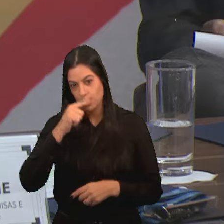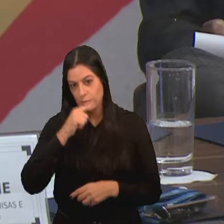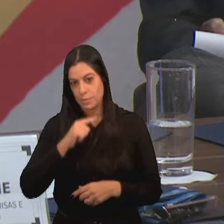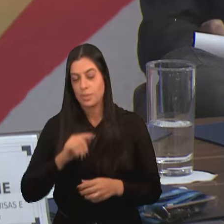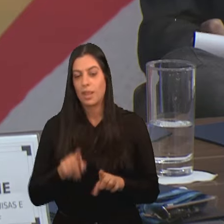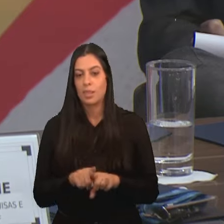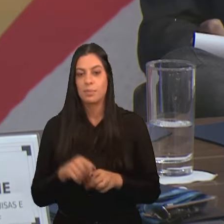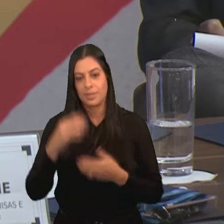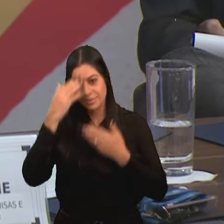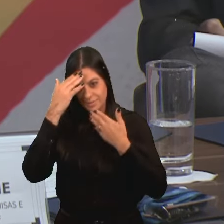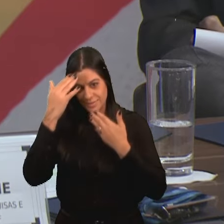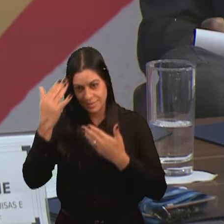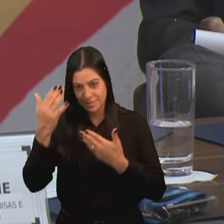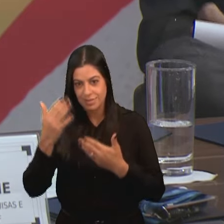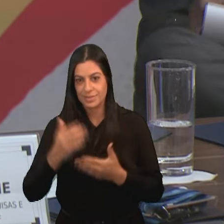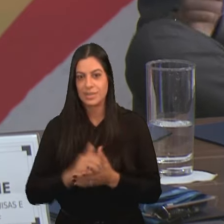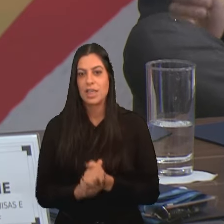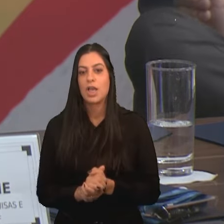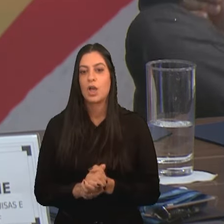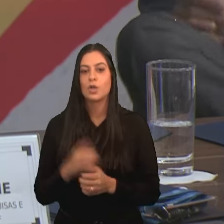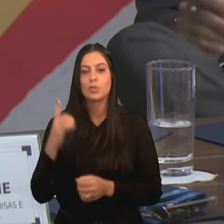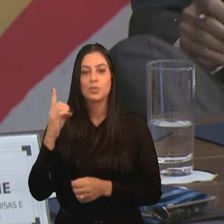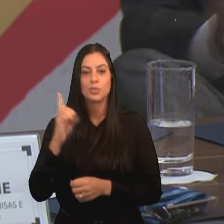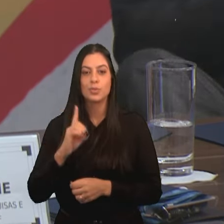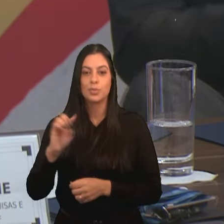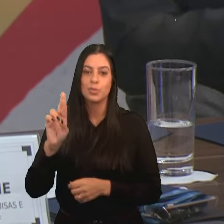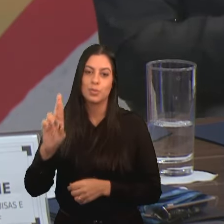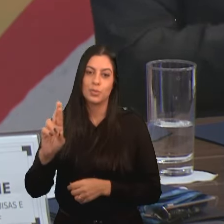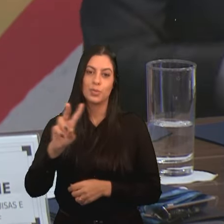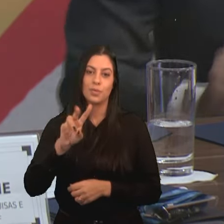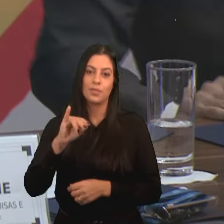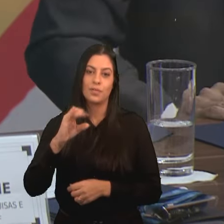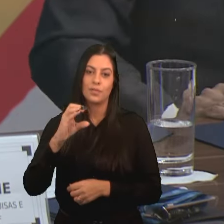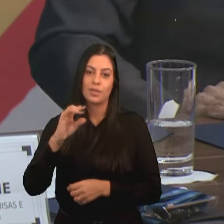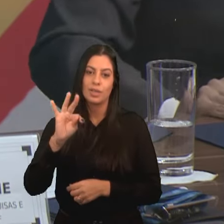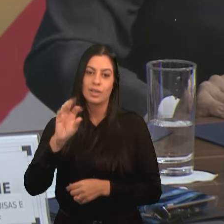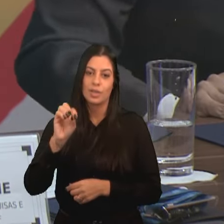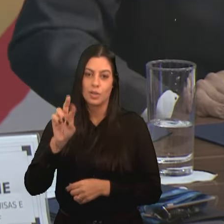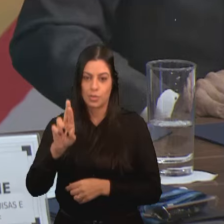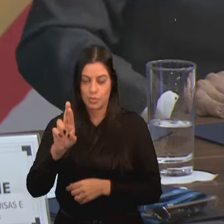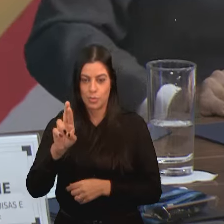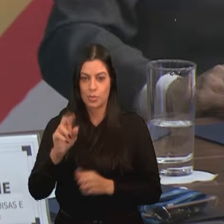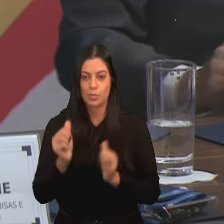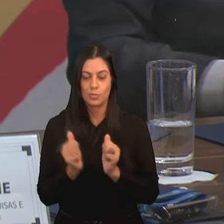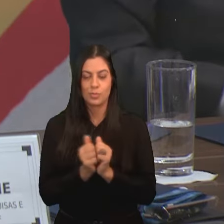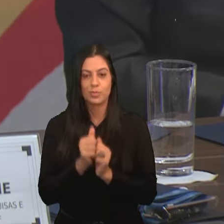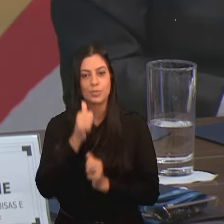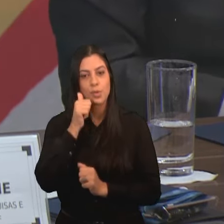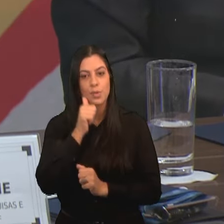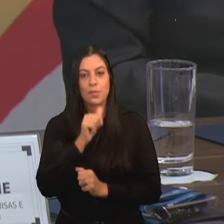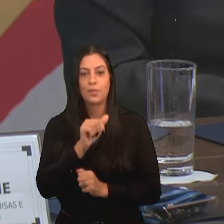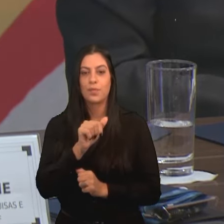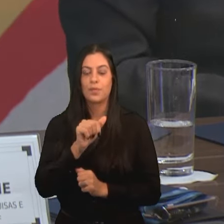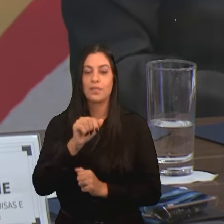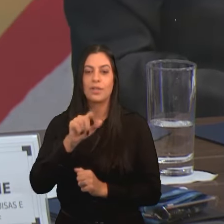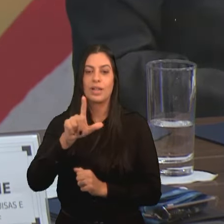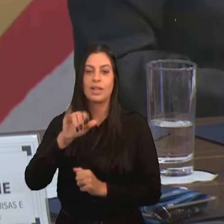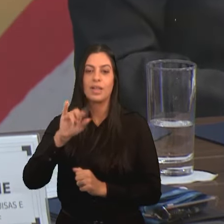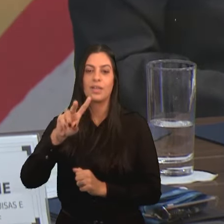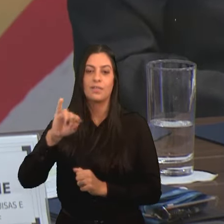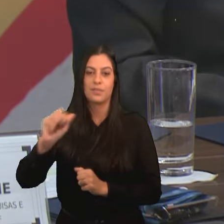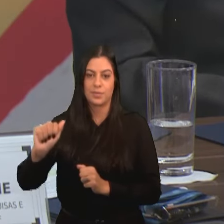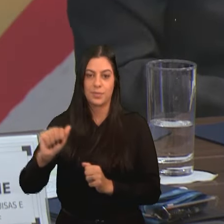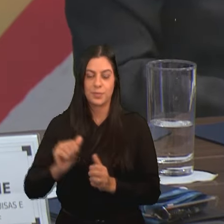quería agradecer especialmente de corazón al doctor Víctor y a la doctora Livia Guimarães, que son el